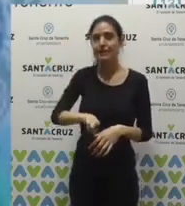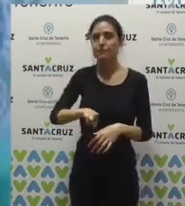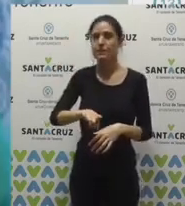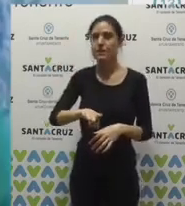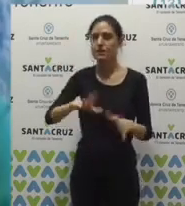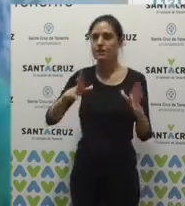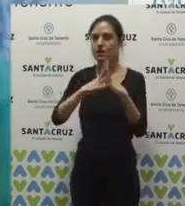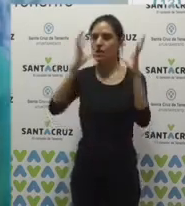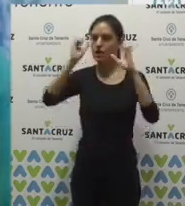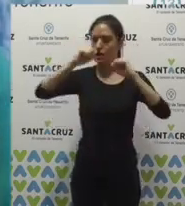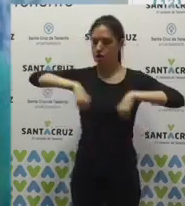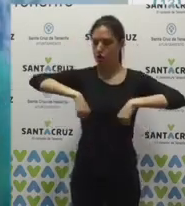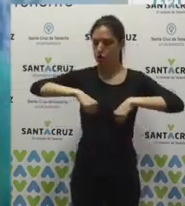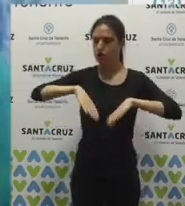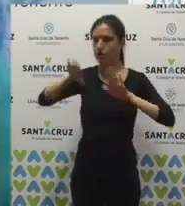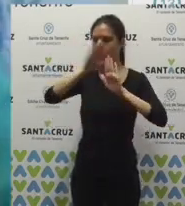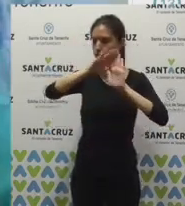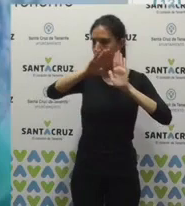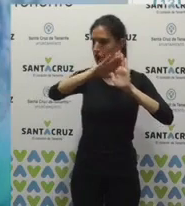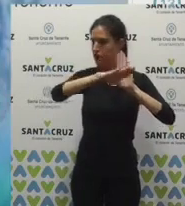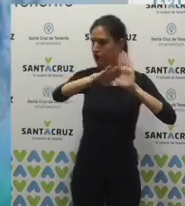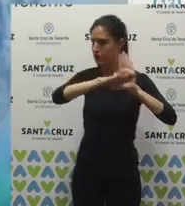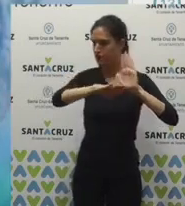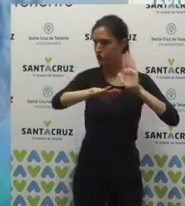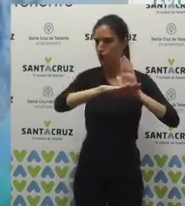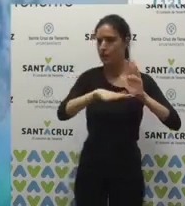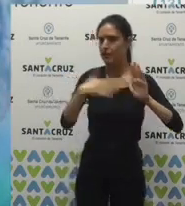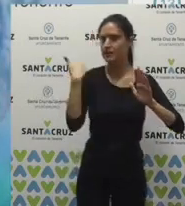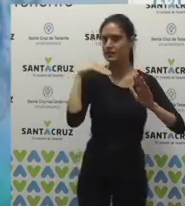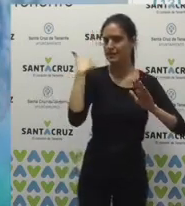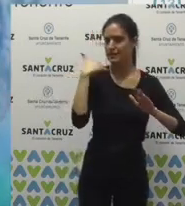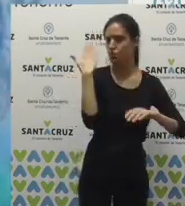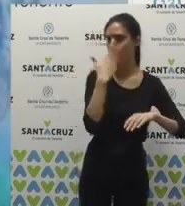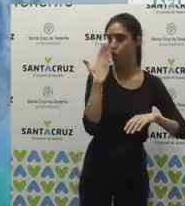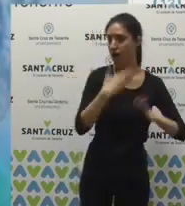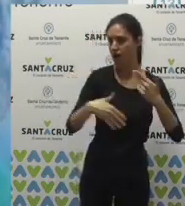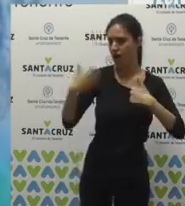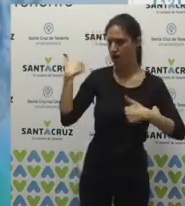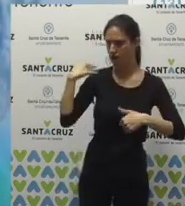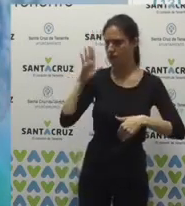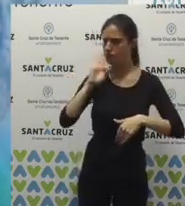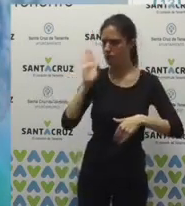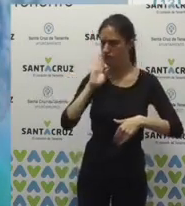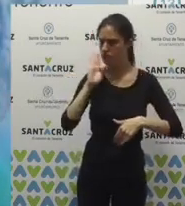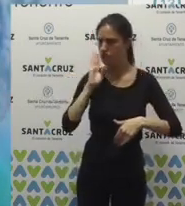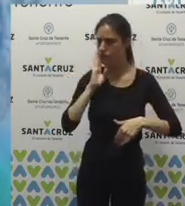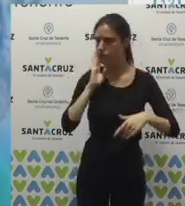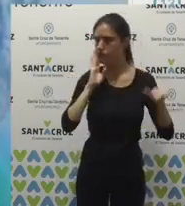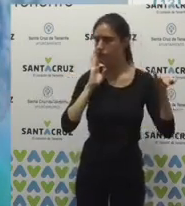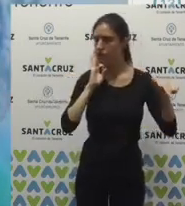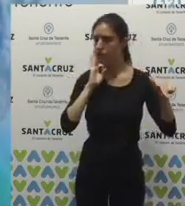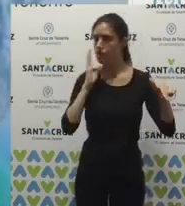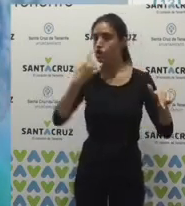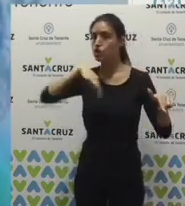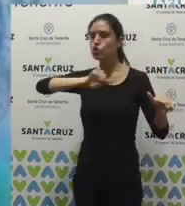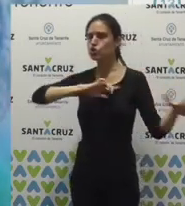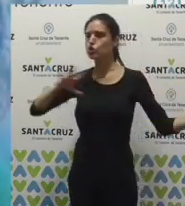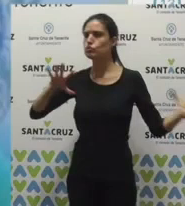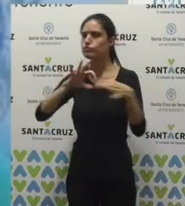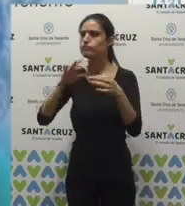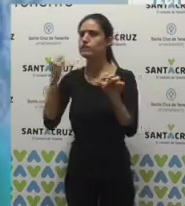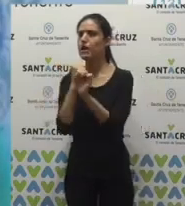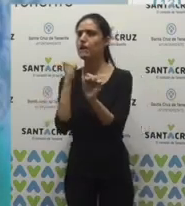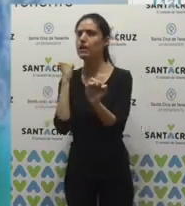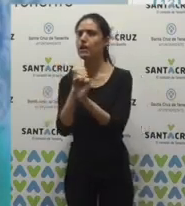de este problema del absentismo de la escuela del que he hecho referencia anteriormente pues hemos trabajado en